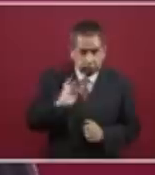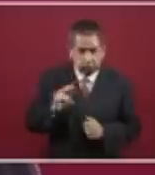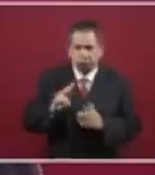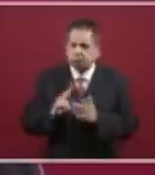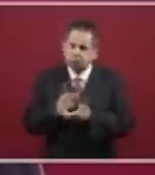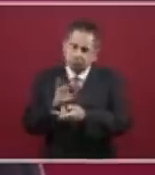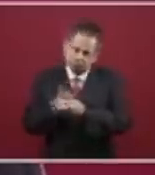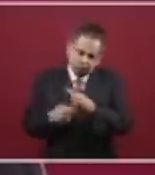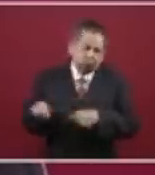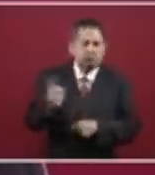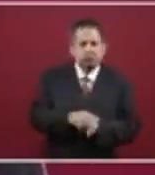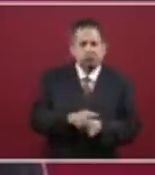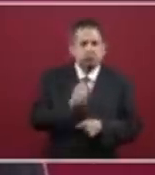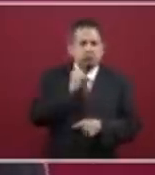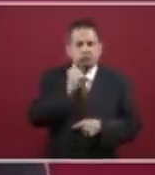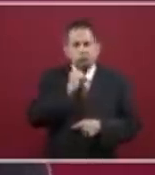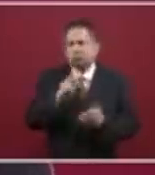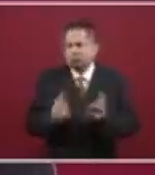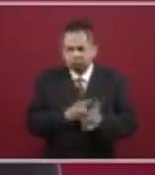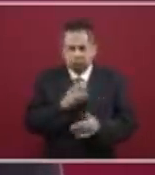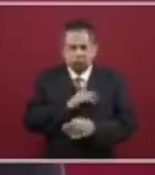vuelva al Senado,